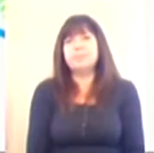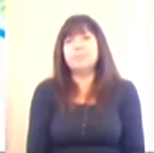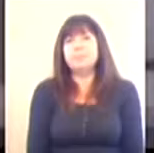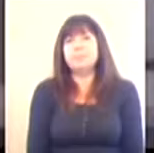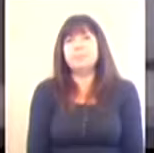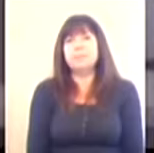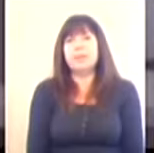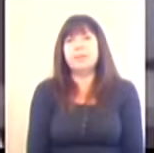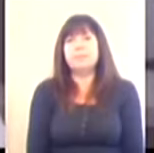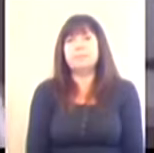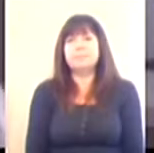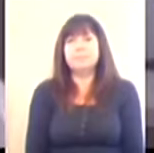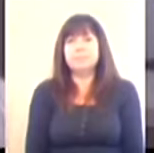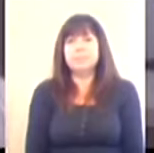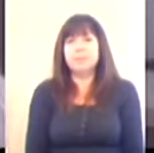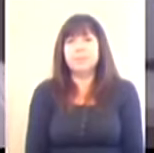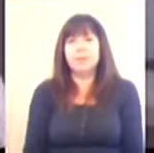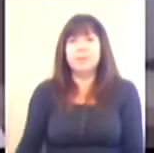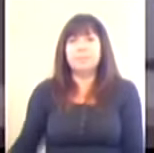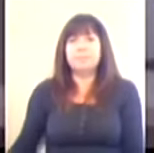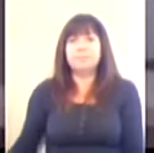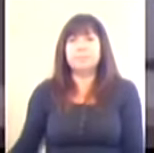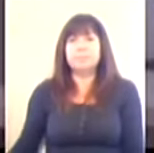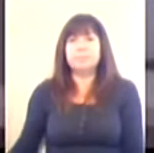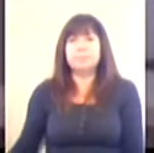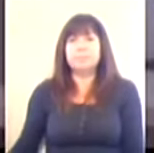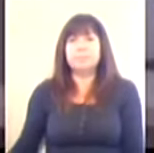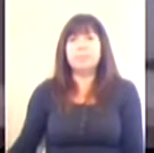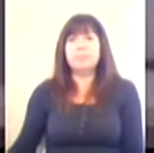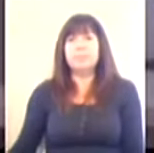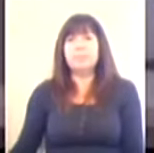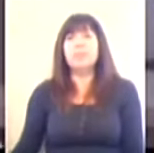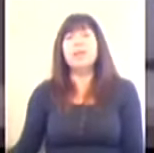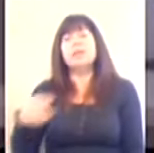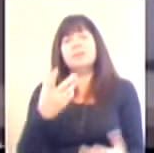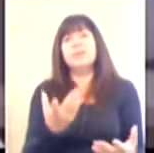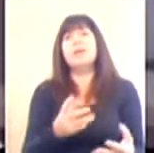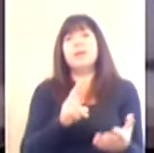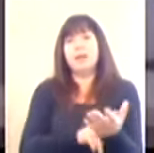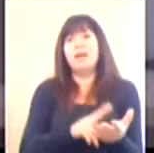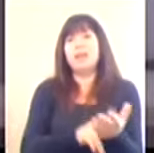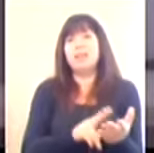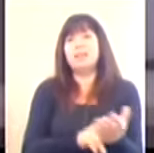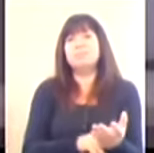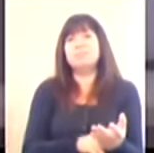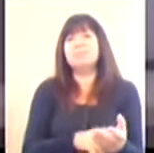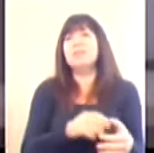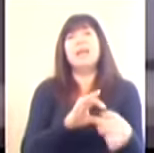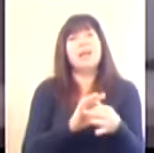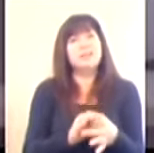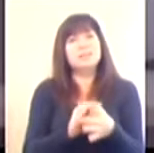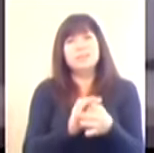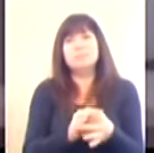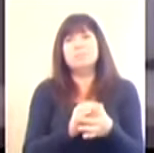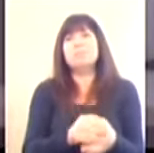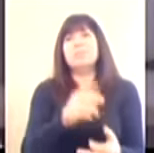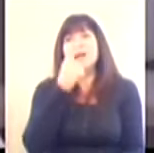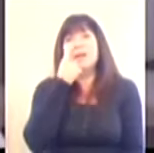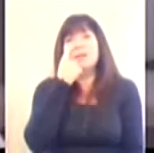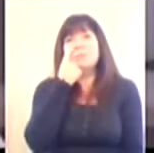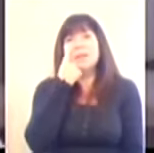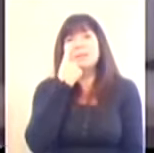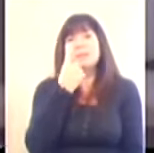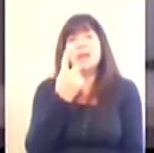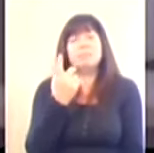Muchas gracias, Sebastián. Efectivamente, yo creo que la posibilidad de integrar mirada, de pensar en una ciudad